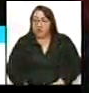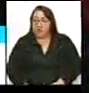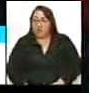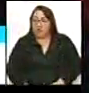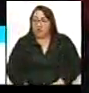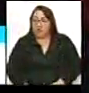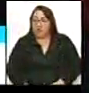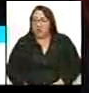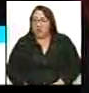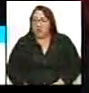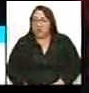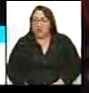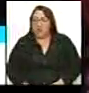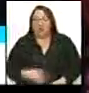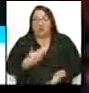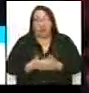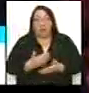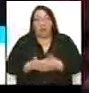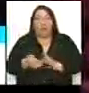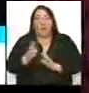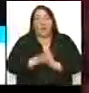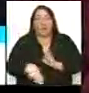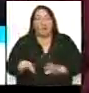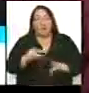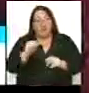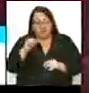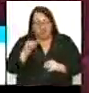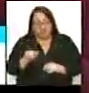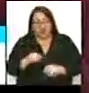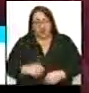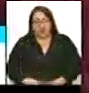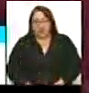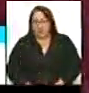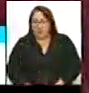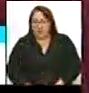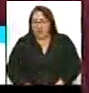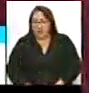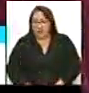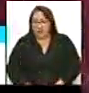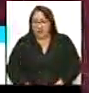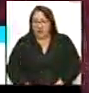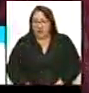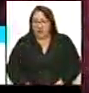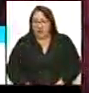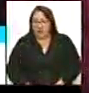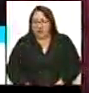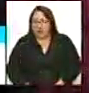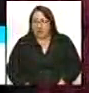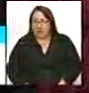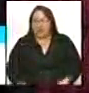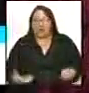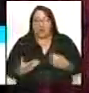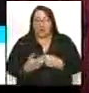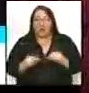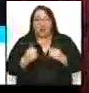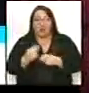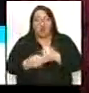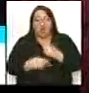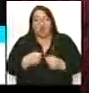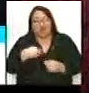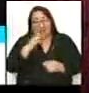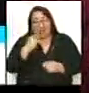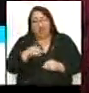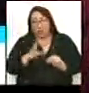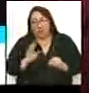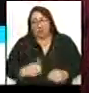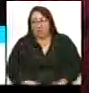menos movimientos que de todas maneras existen de naturalmente, pero que tiendan a fusionarse y irse a más a partidos nacionales. Entonces creo que